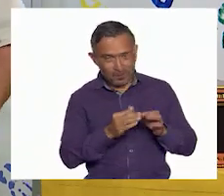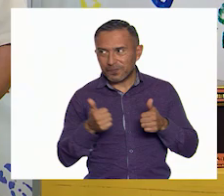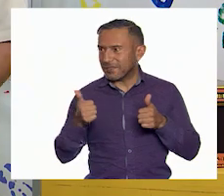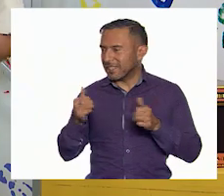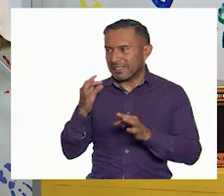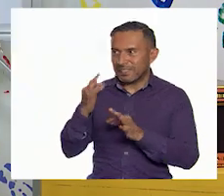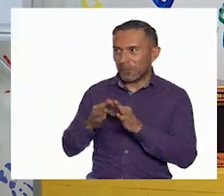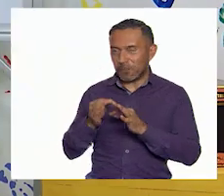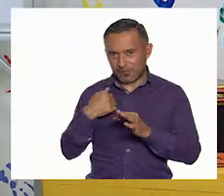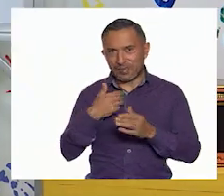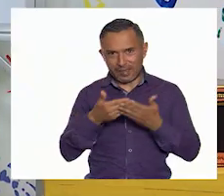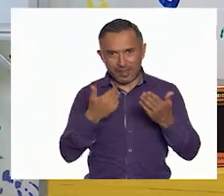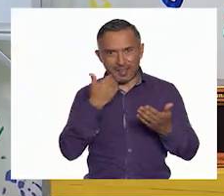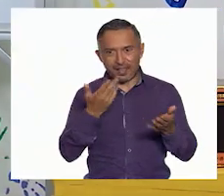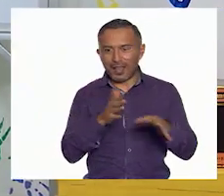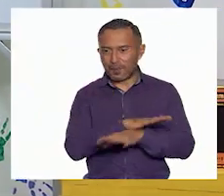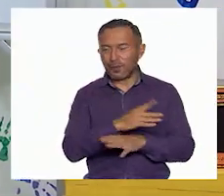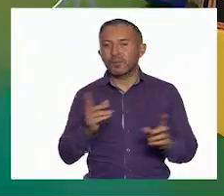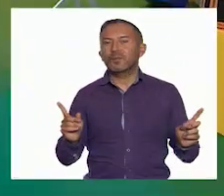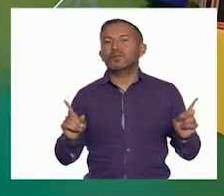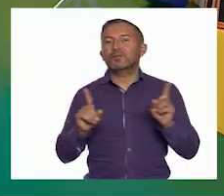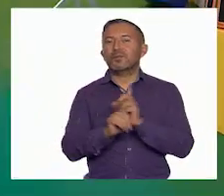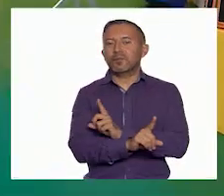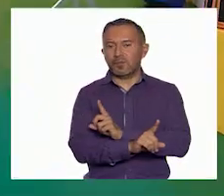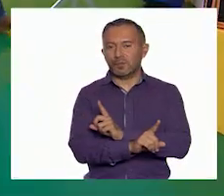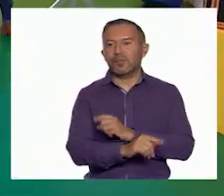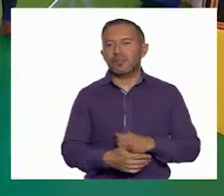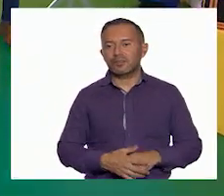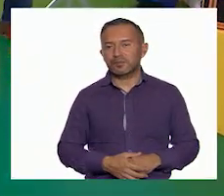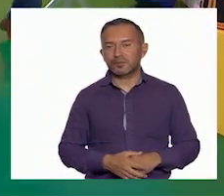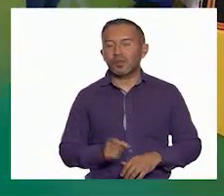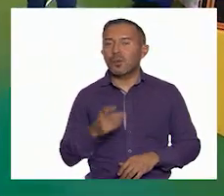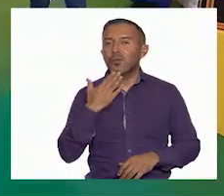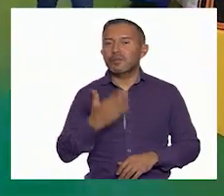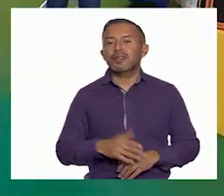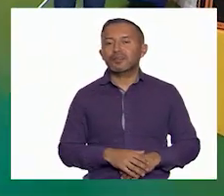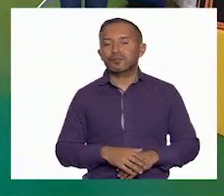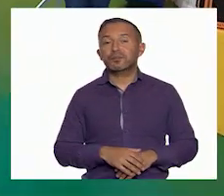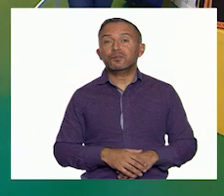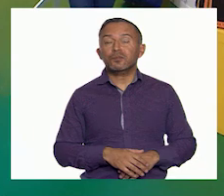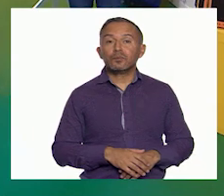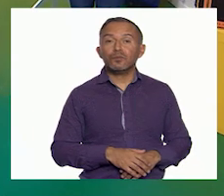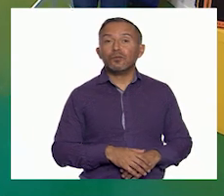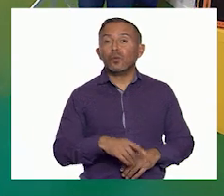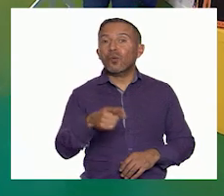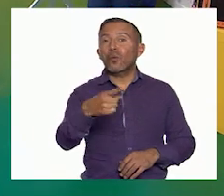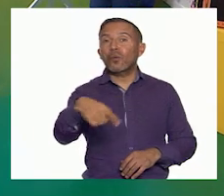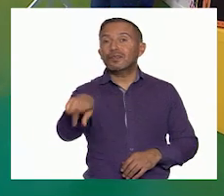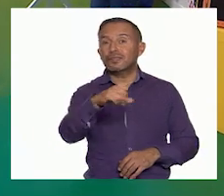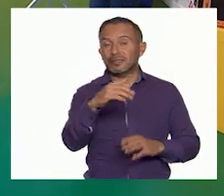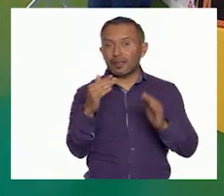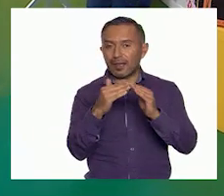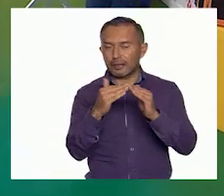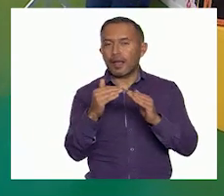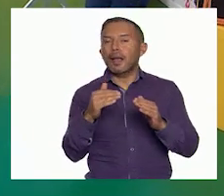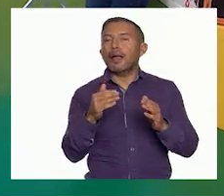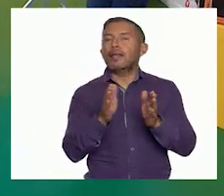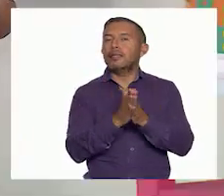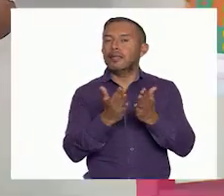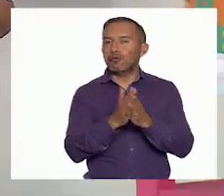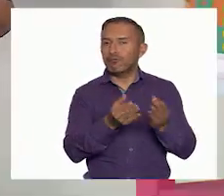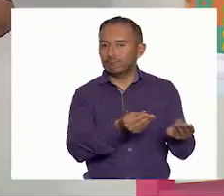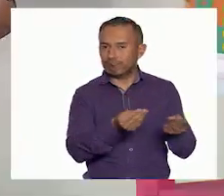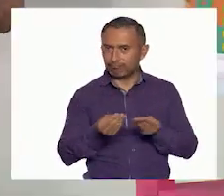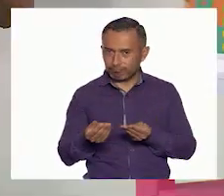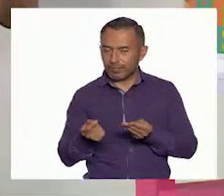te cambio el lugar, Pili, para que podamos trabajar. Muy bien. Ustedes en casa preparen su lápiz, preparen su libro y si